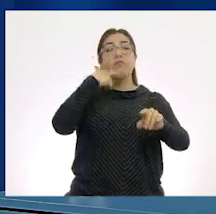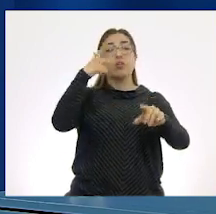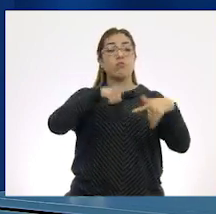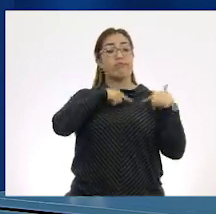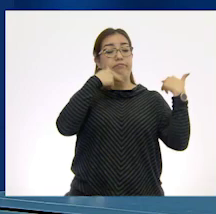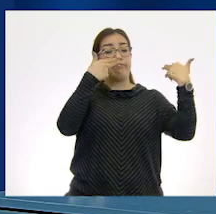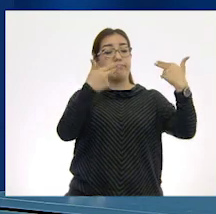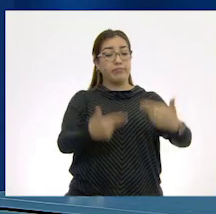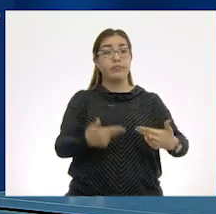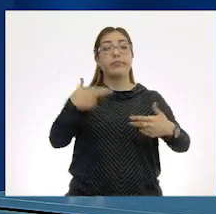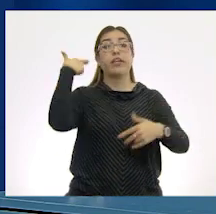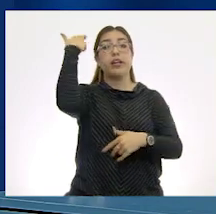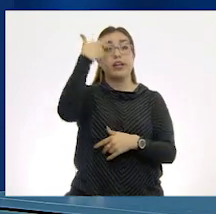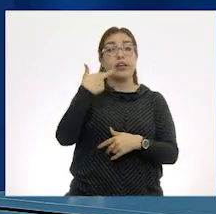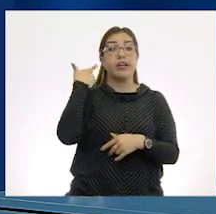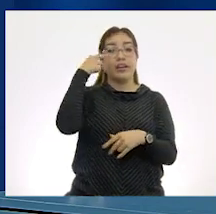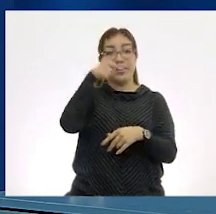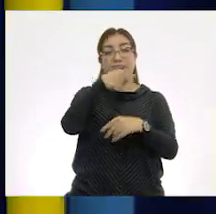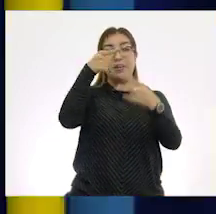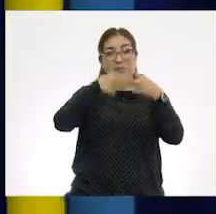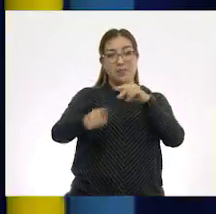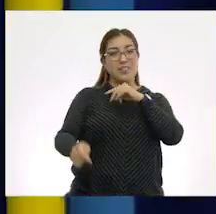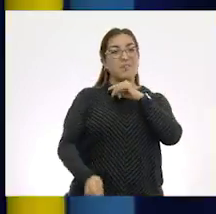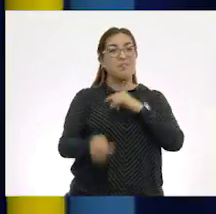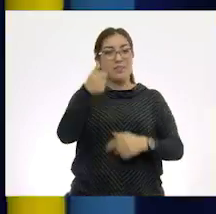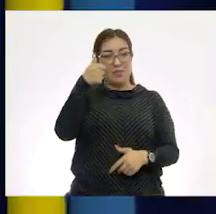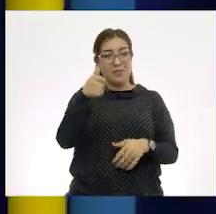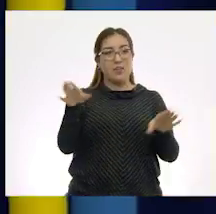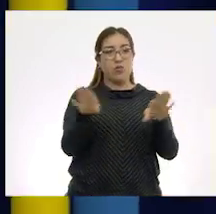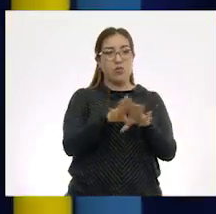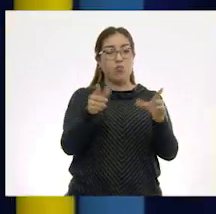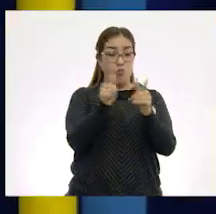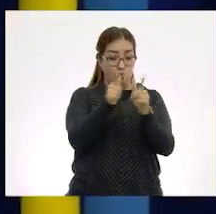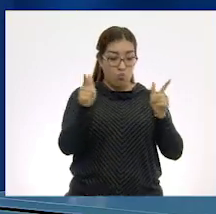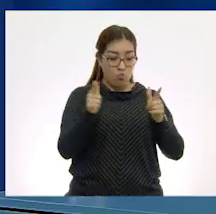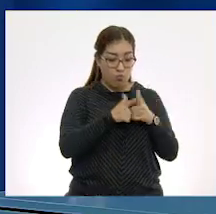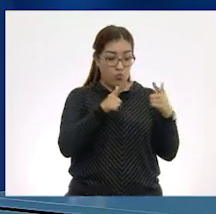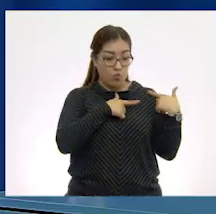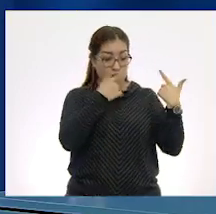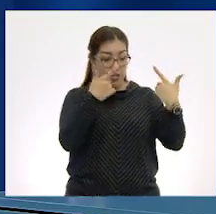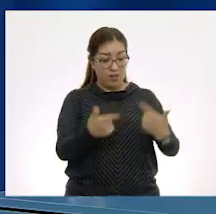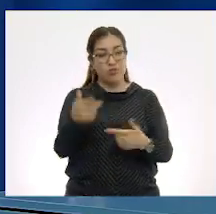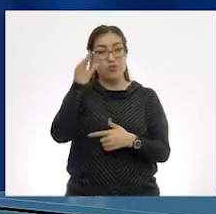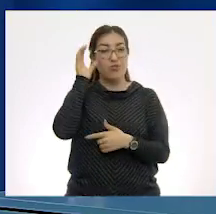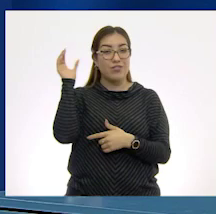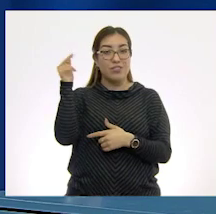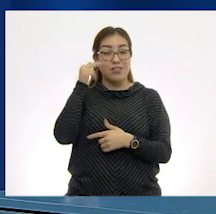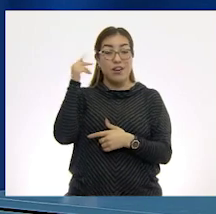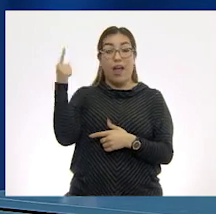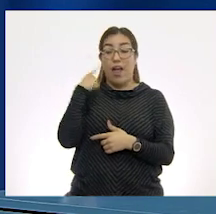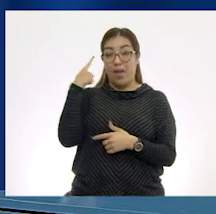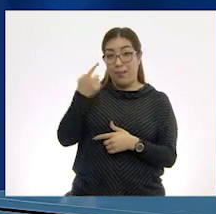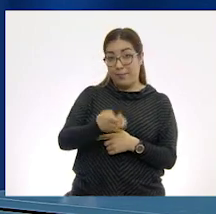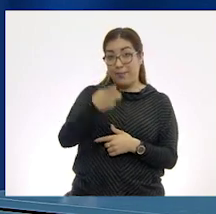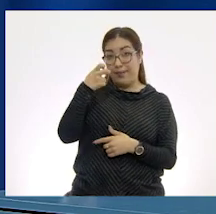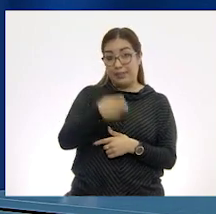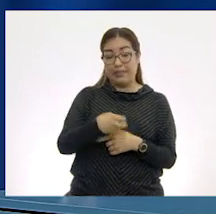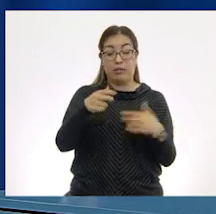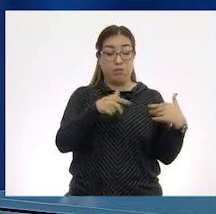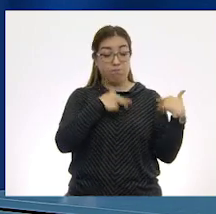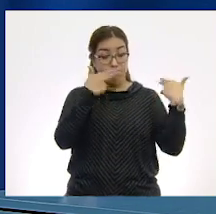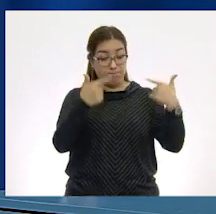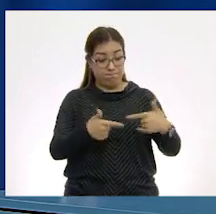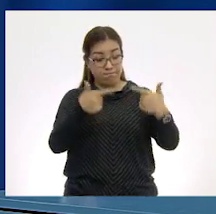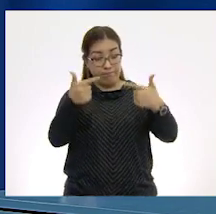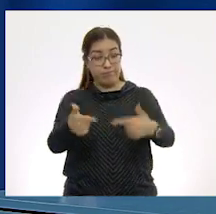da inicio a la primera dinastía china. ¿Y luego qué pasó? Pues mira, la dinastía china logró